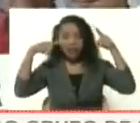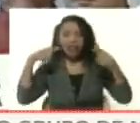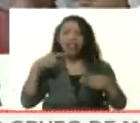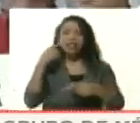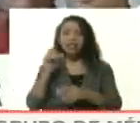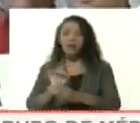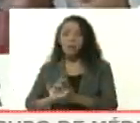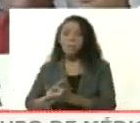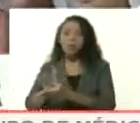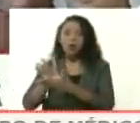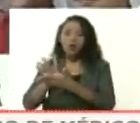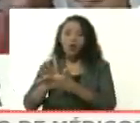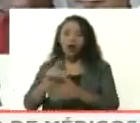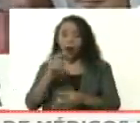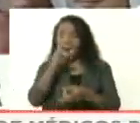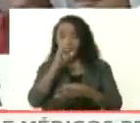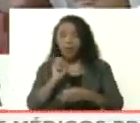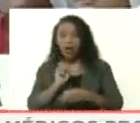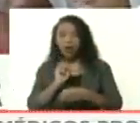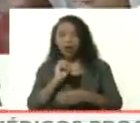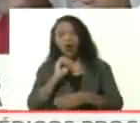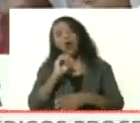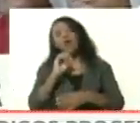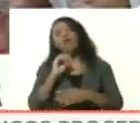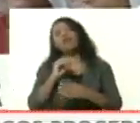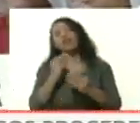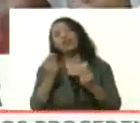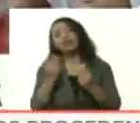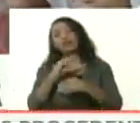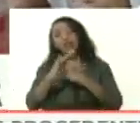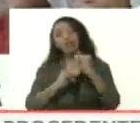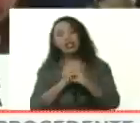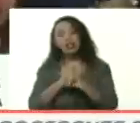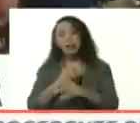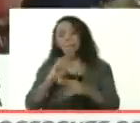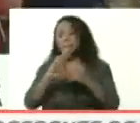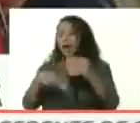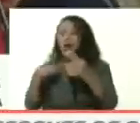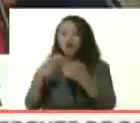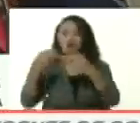Internacional y no volverán más nunca a este país.